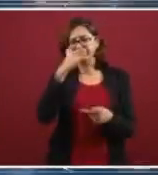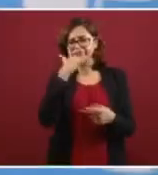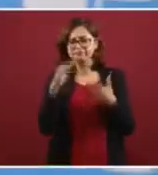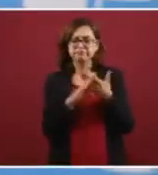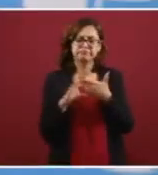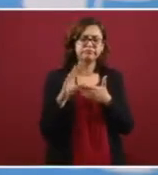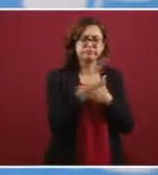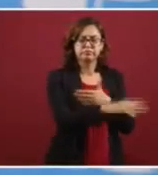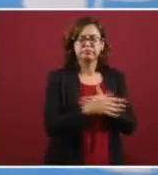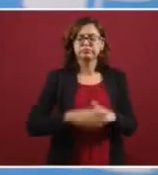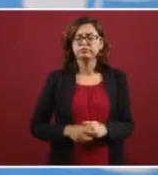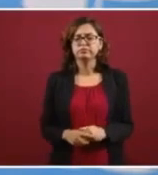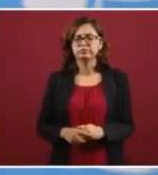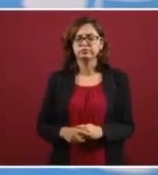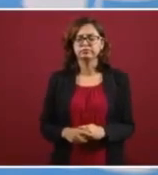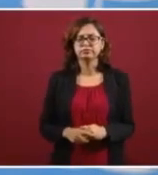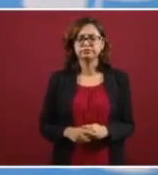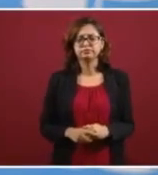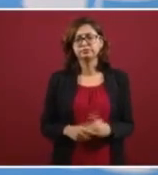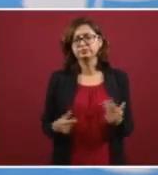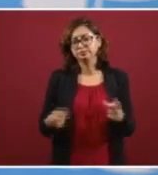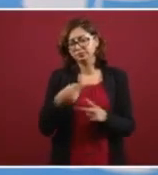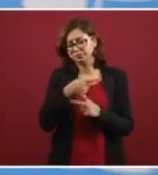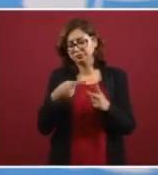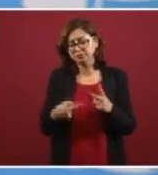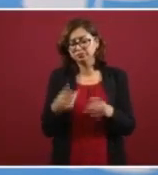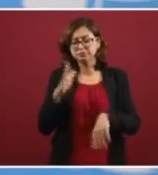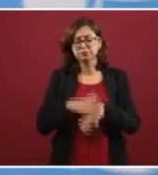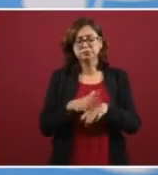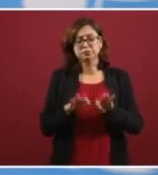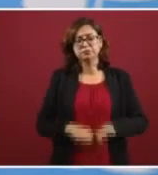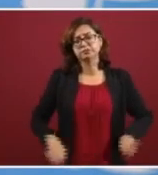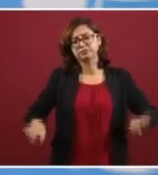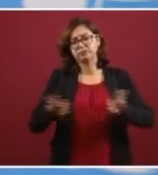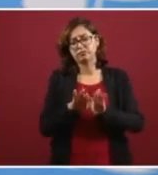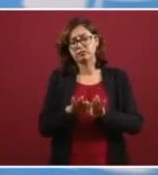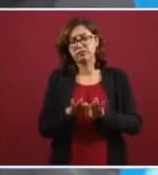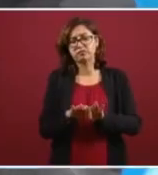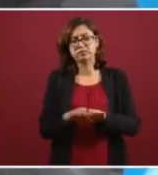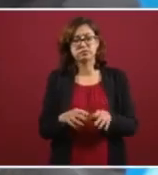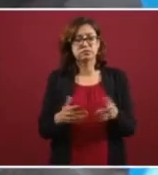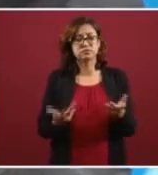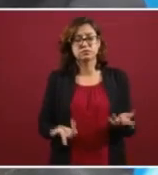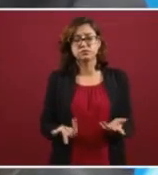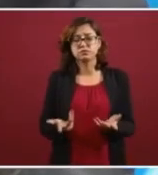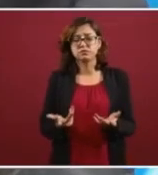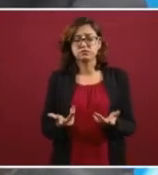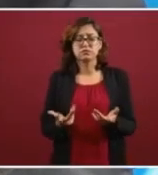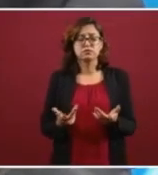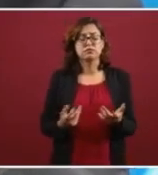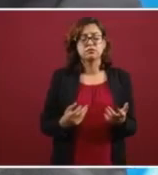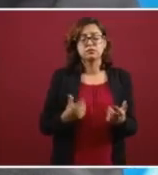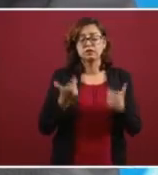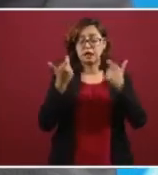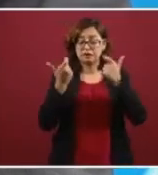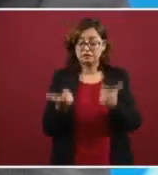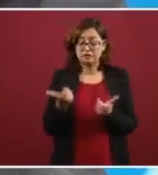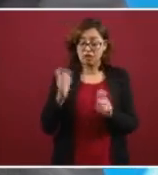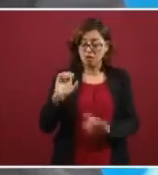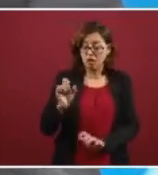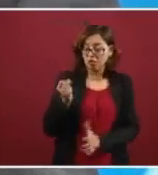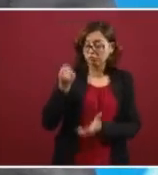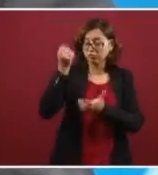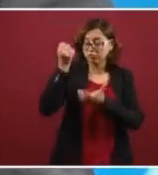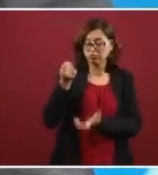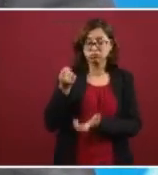a la corrupción y la impunidad, además de una visión de austeridad. Y todo lo que se libera